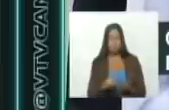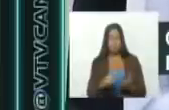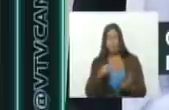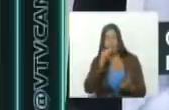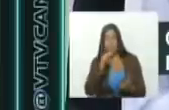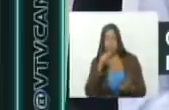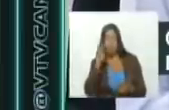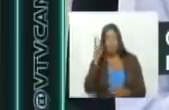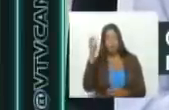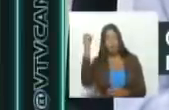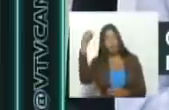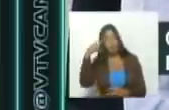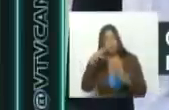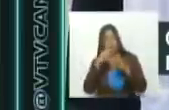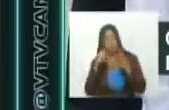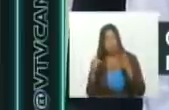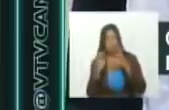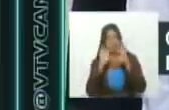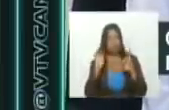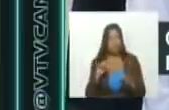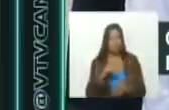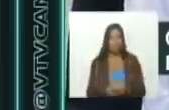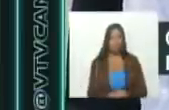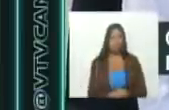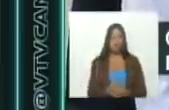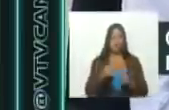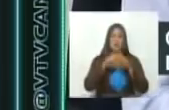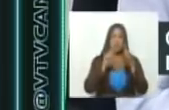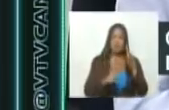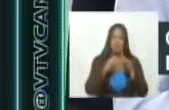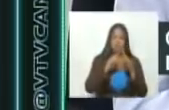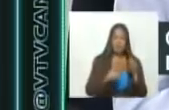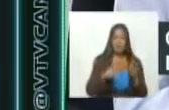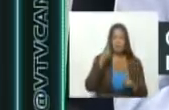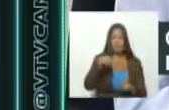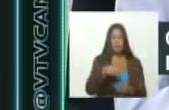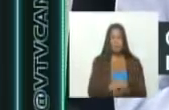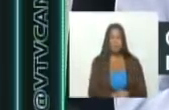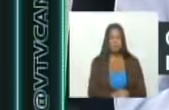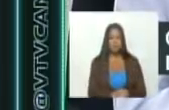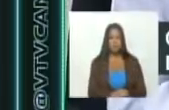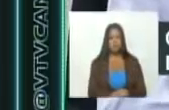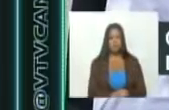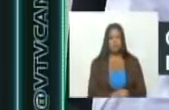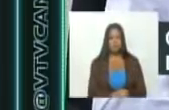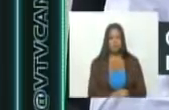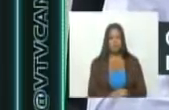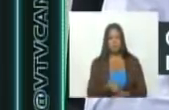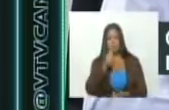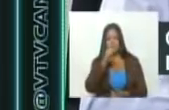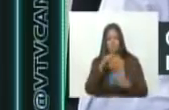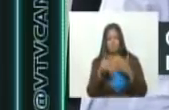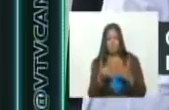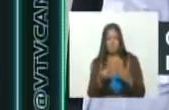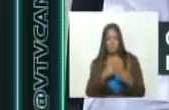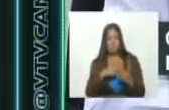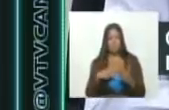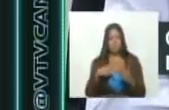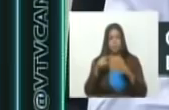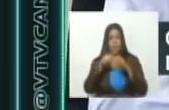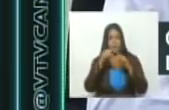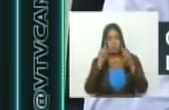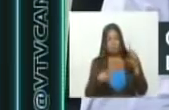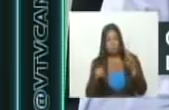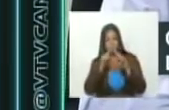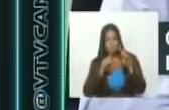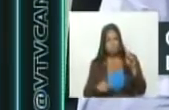la luz, el gas, etcétera, pero sobre todo la electricidad y el agua, porque la electricidad y el agua, y sobre todo